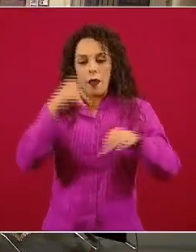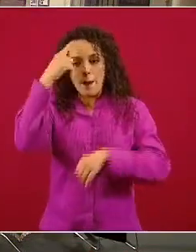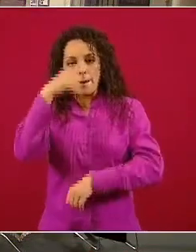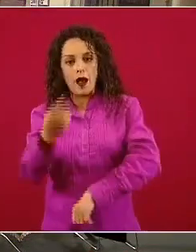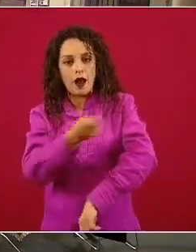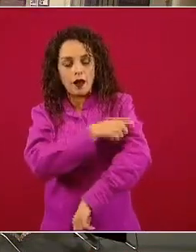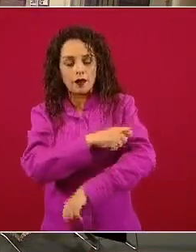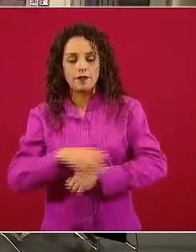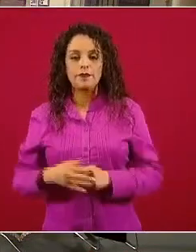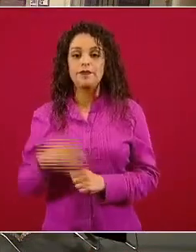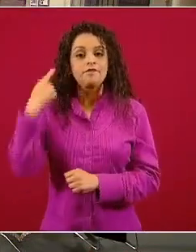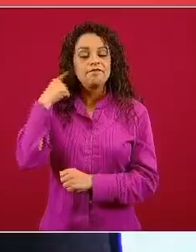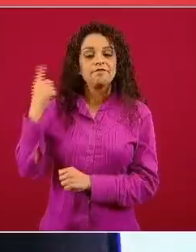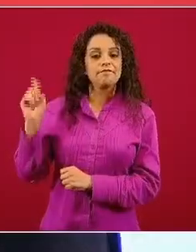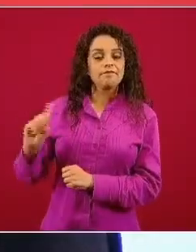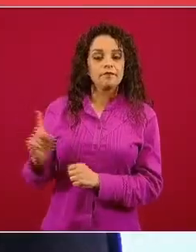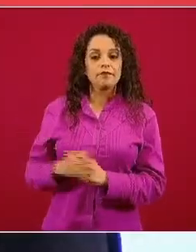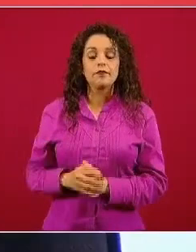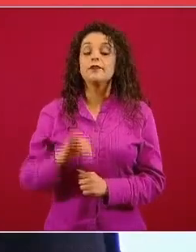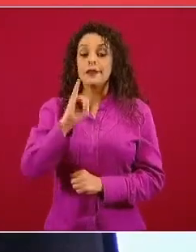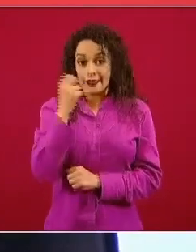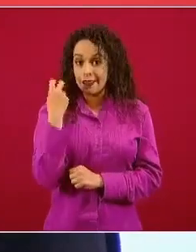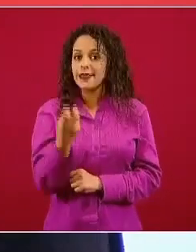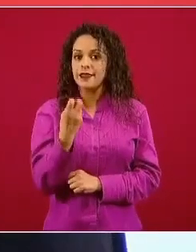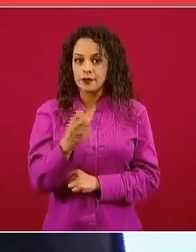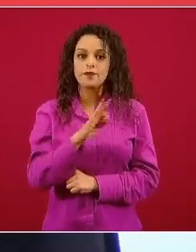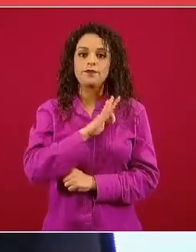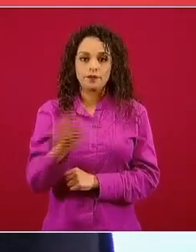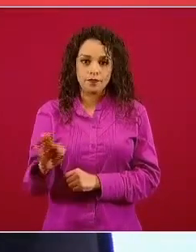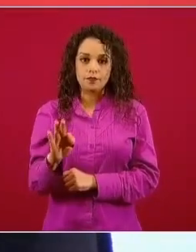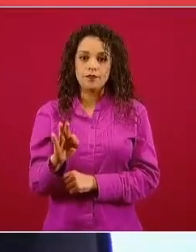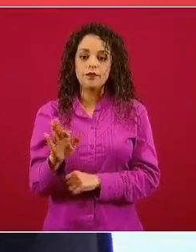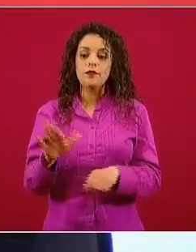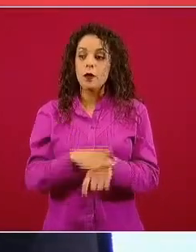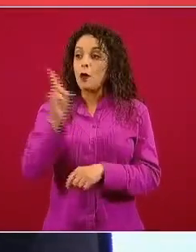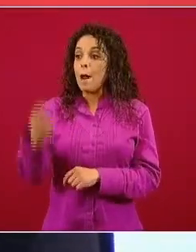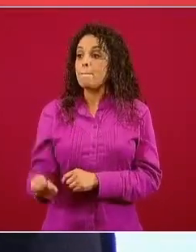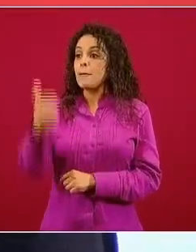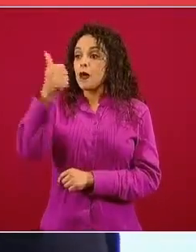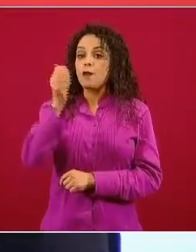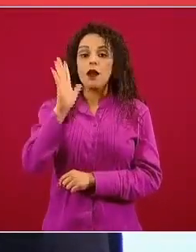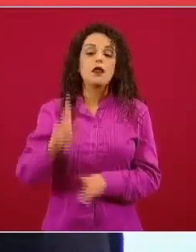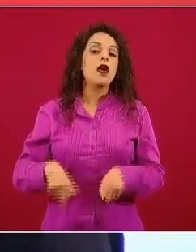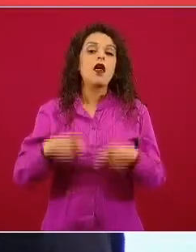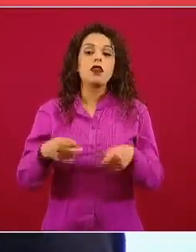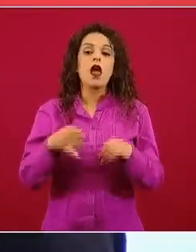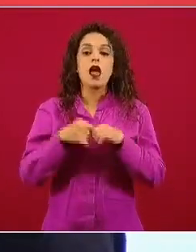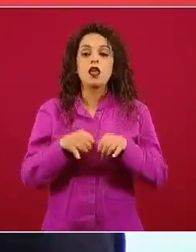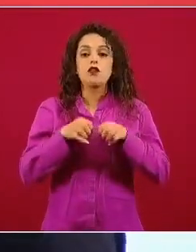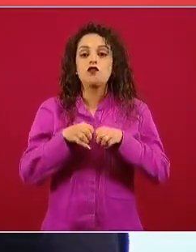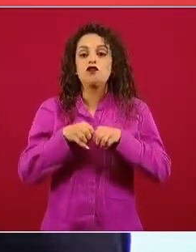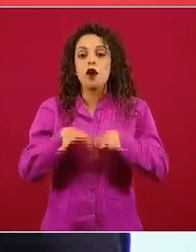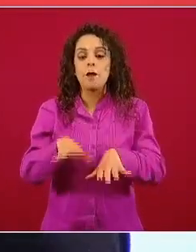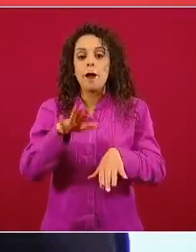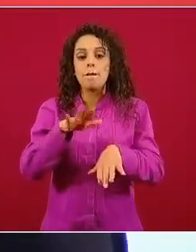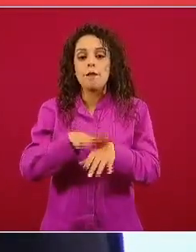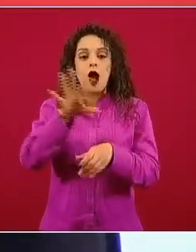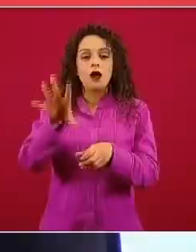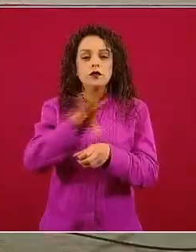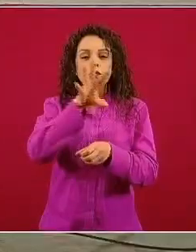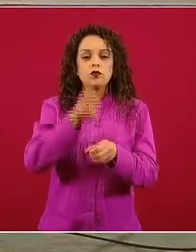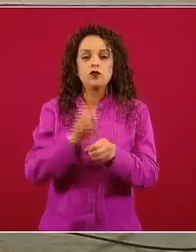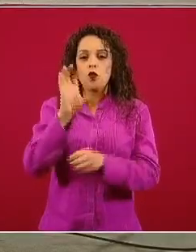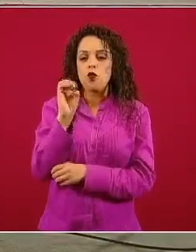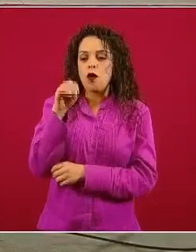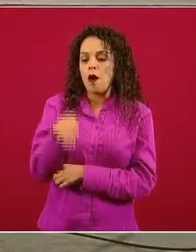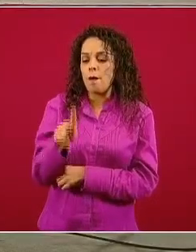Exactamente, ahorita se puede avanzar con esta vacuna porque es la primera que ha presentado su información, digamos, más completa, o ya